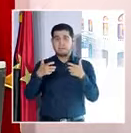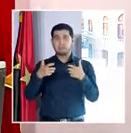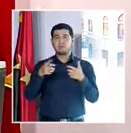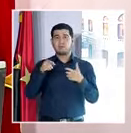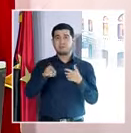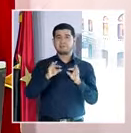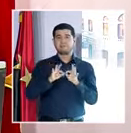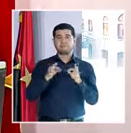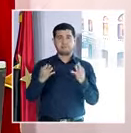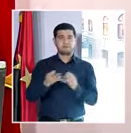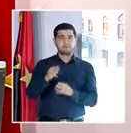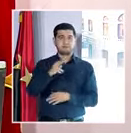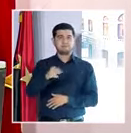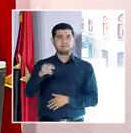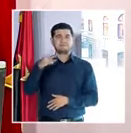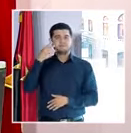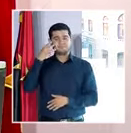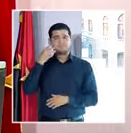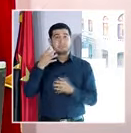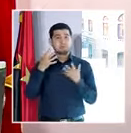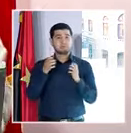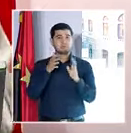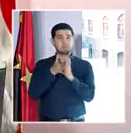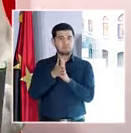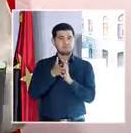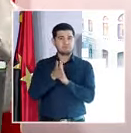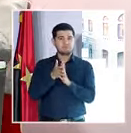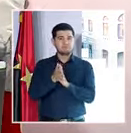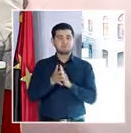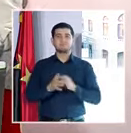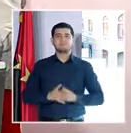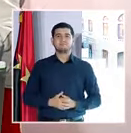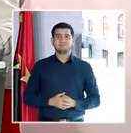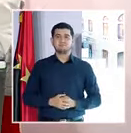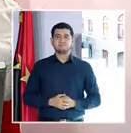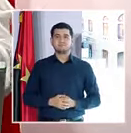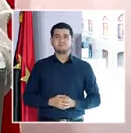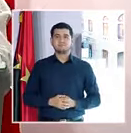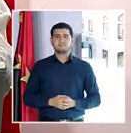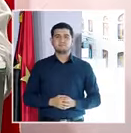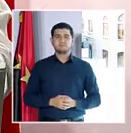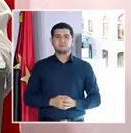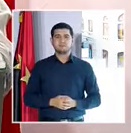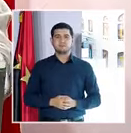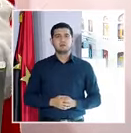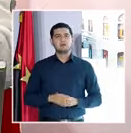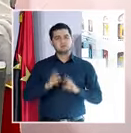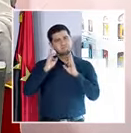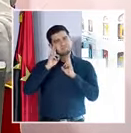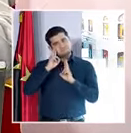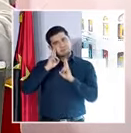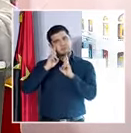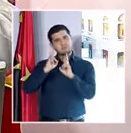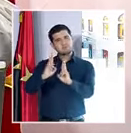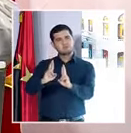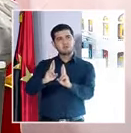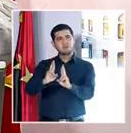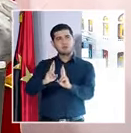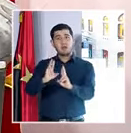nuestro departamento. Y quiero detenerme dos minutos, excúsenme, para hacer un reconocimiento a todos los